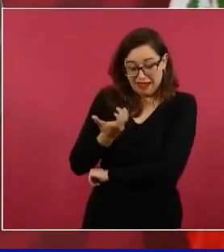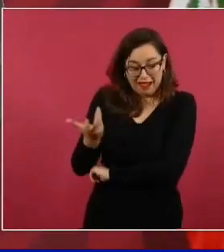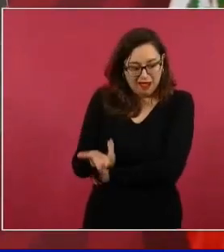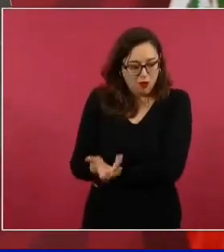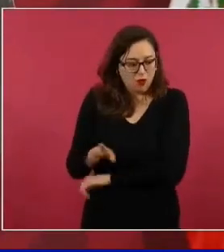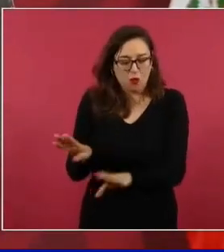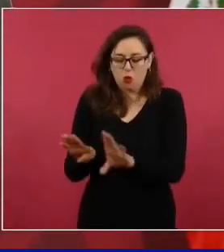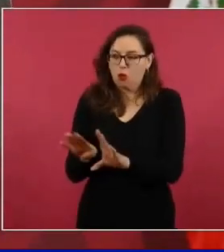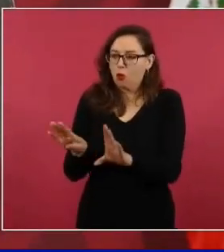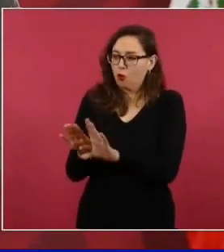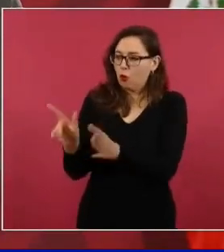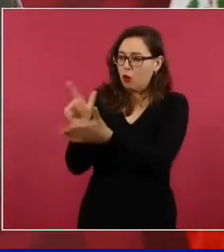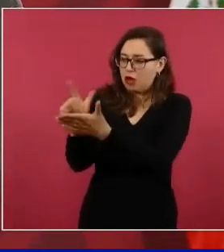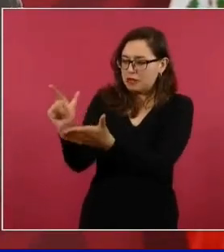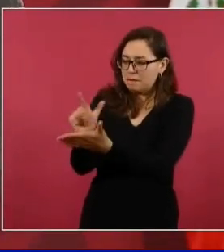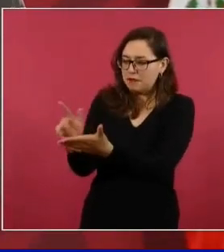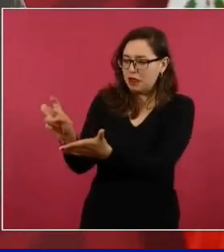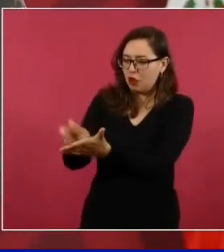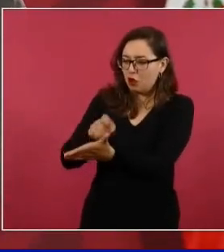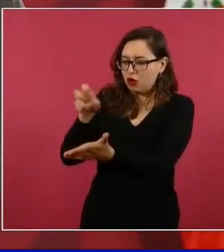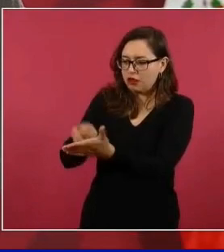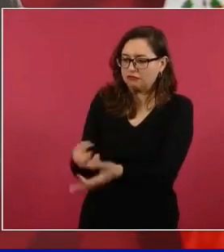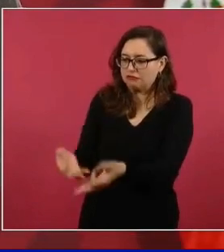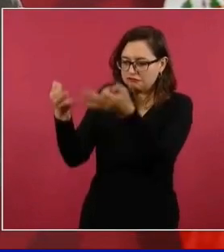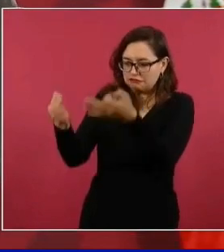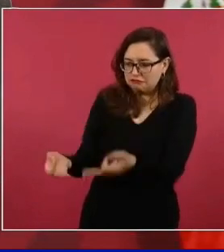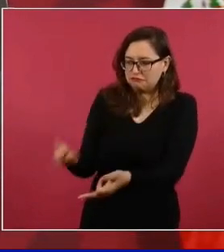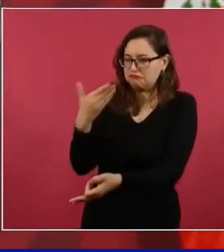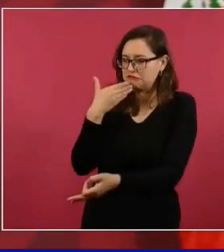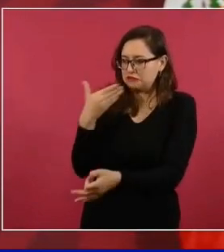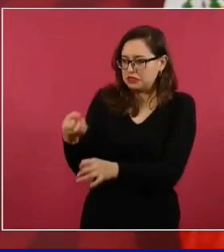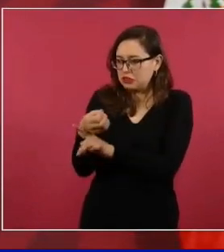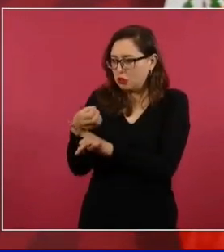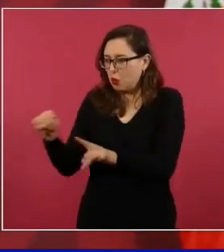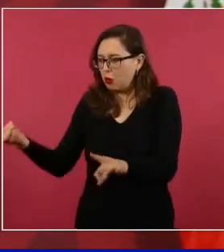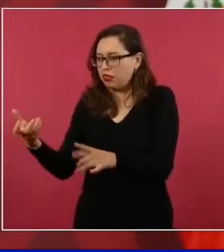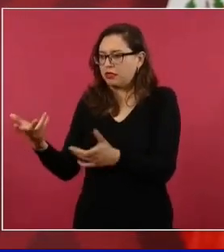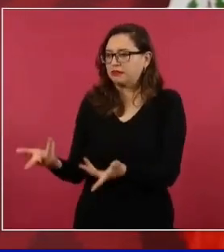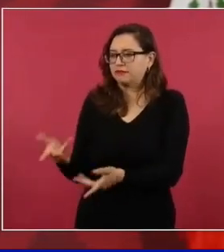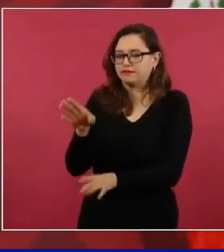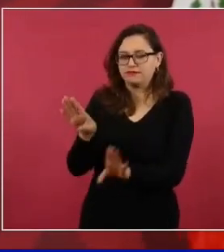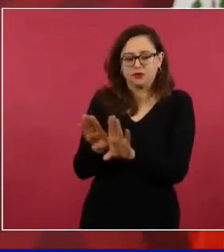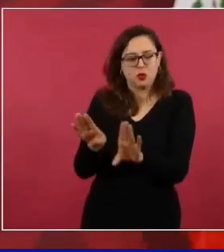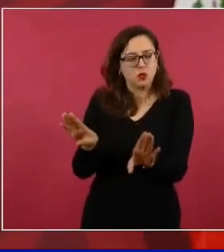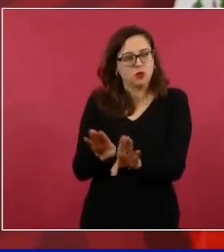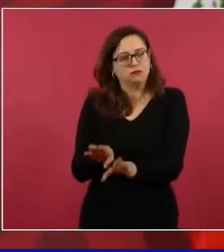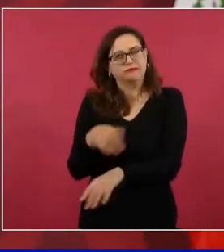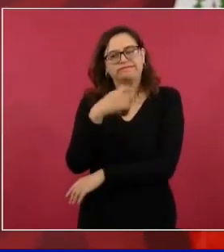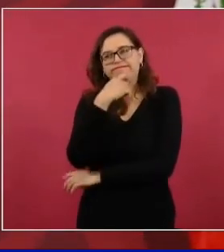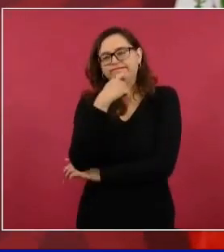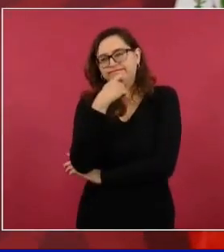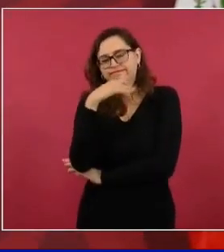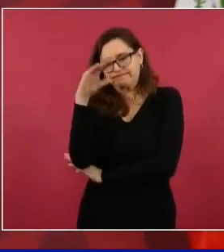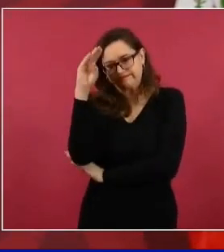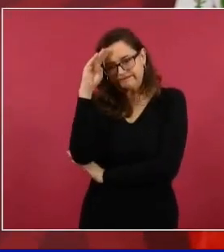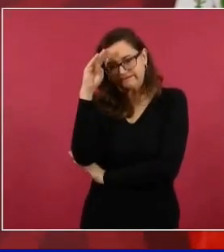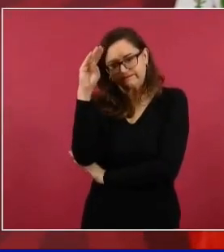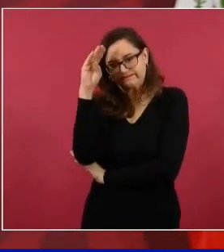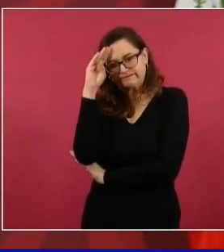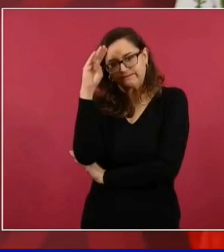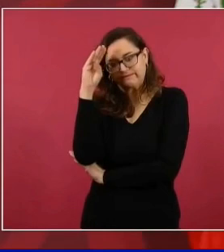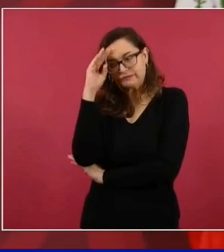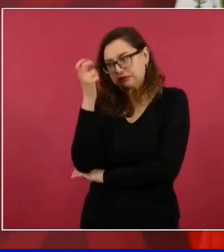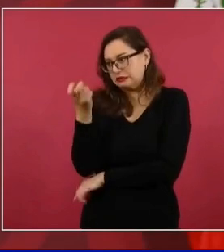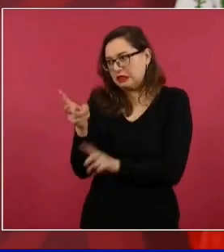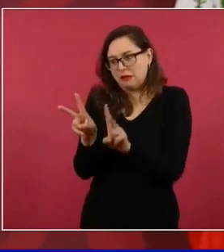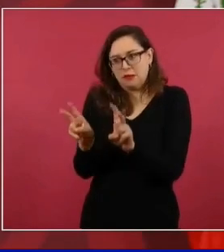para limpiar, reformar el Poder Judicial? Que es muy importante.